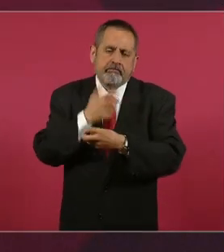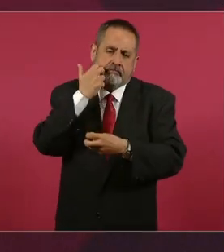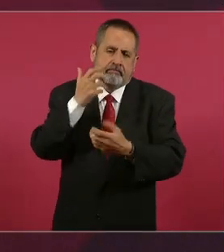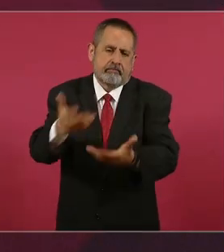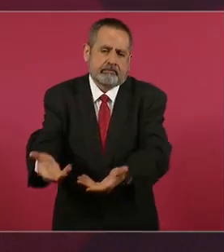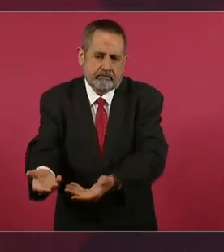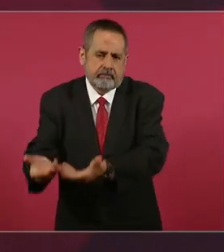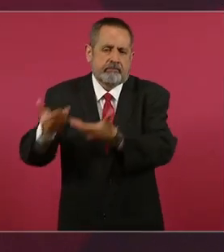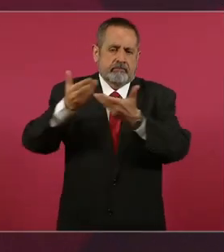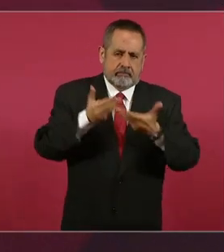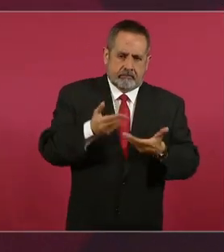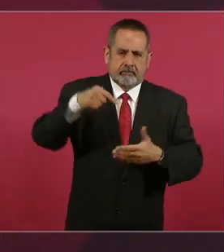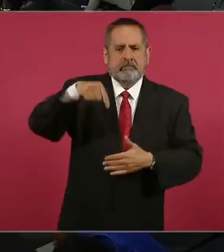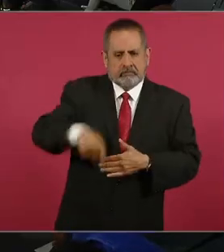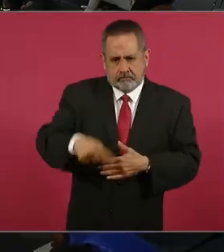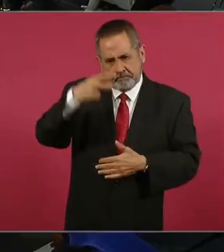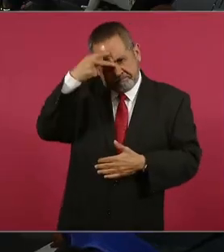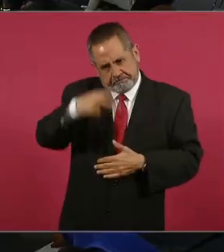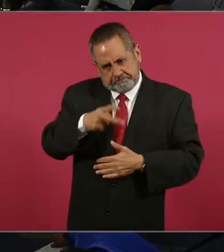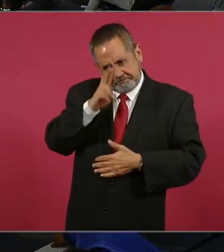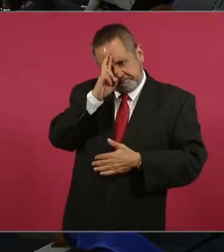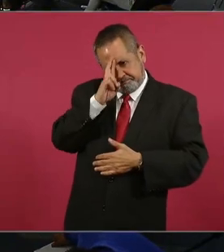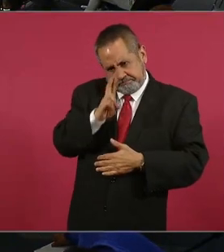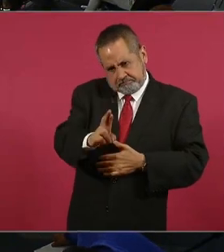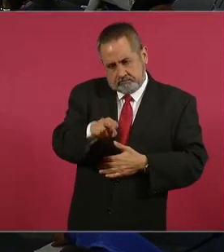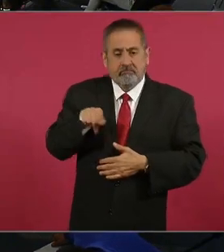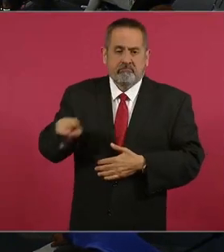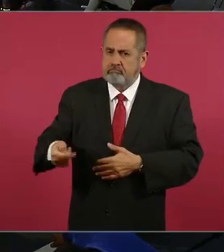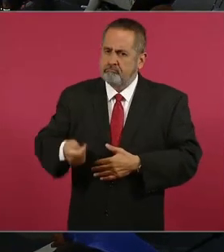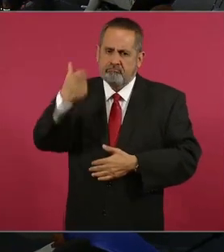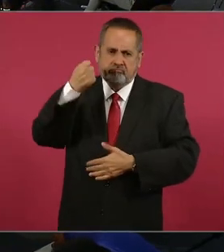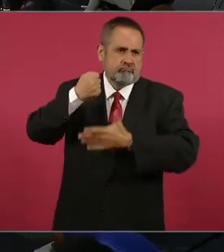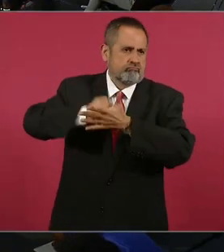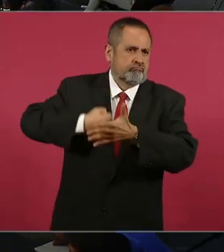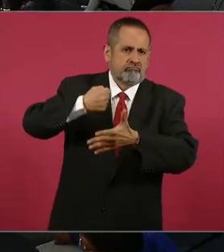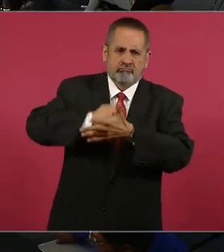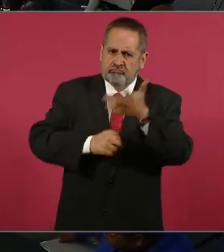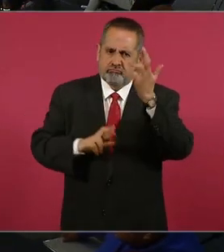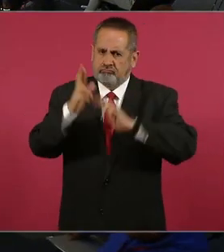traer, porque es un revolucionario excepcional.